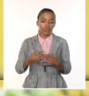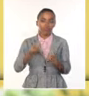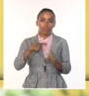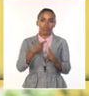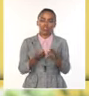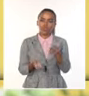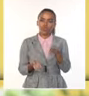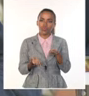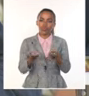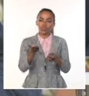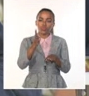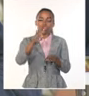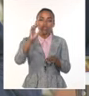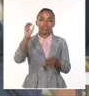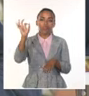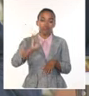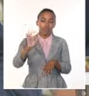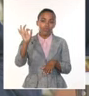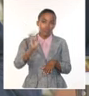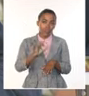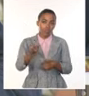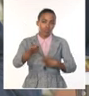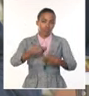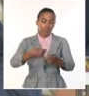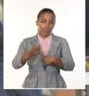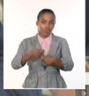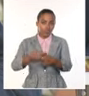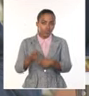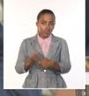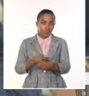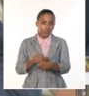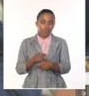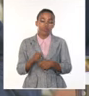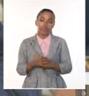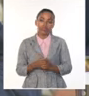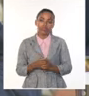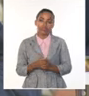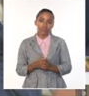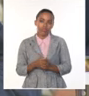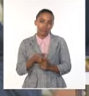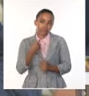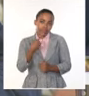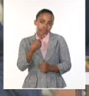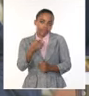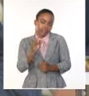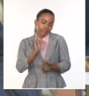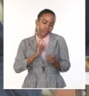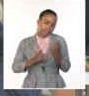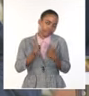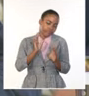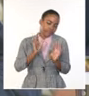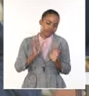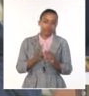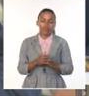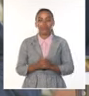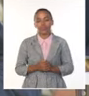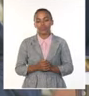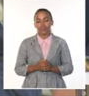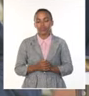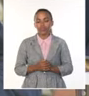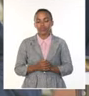volumen de negocios del comercio exterior, por solo mencionar algunos datos significativos. Desde su